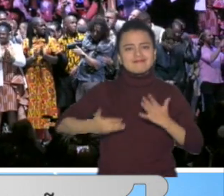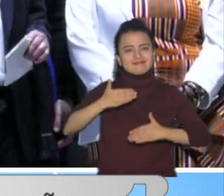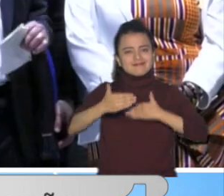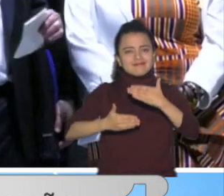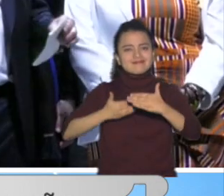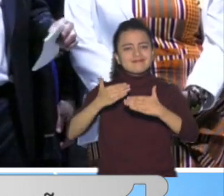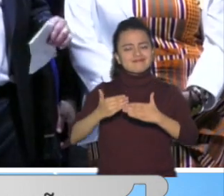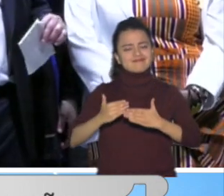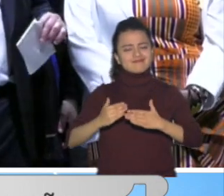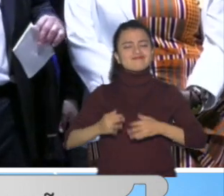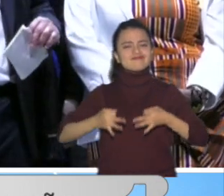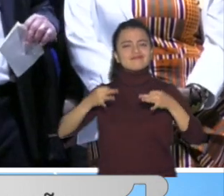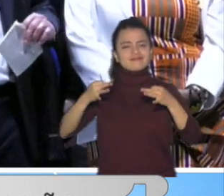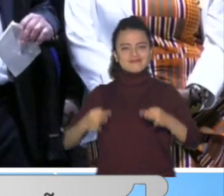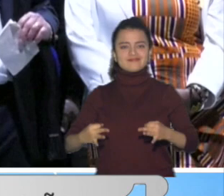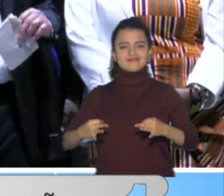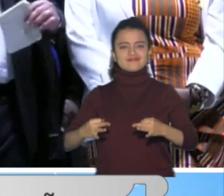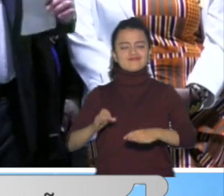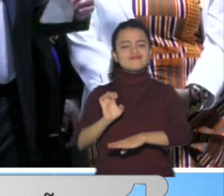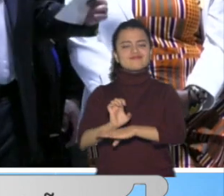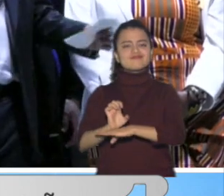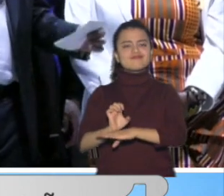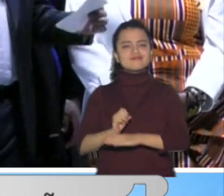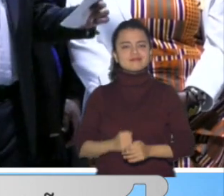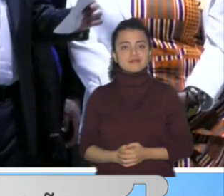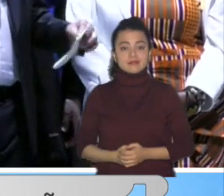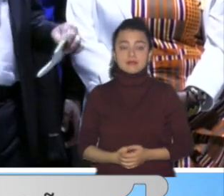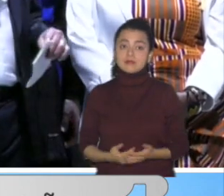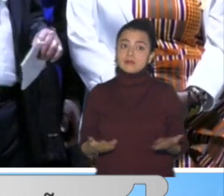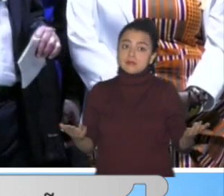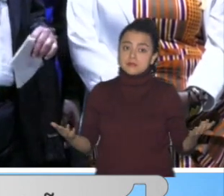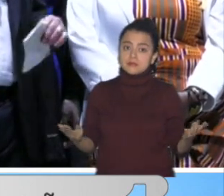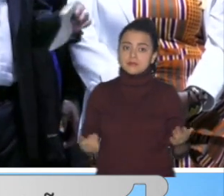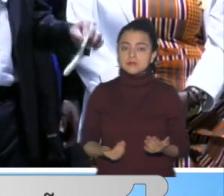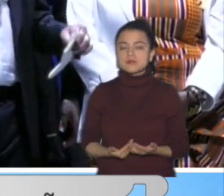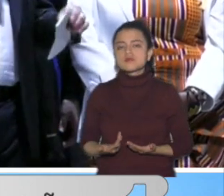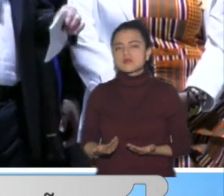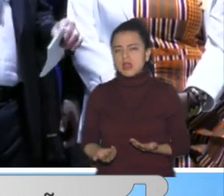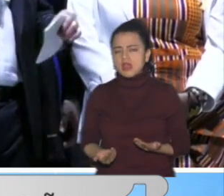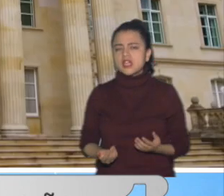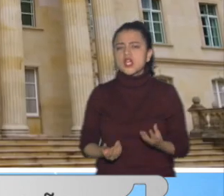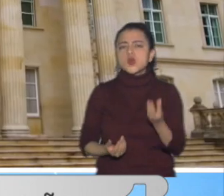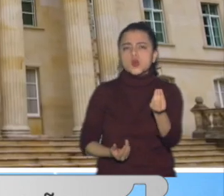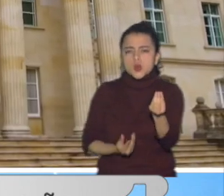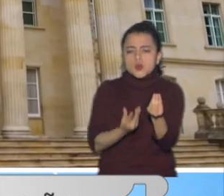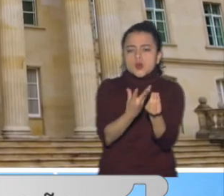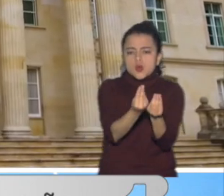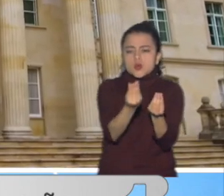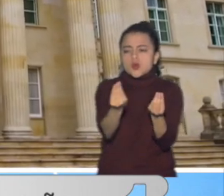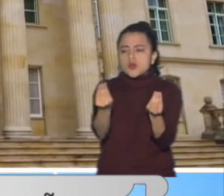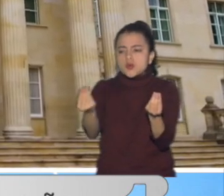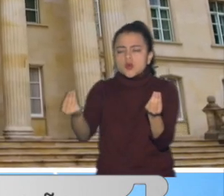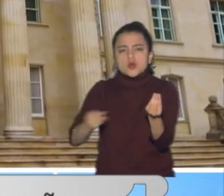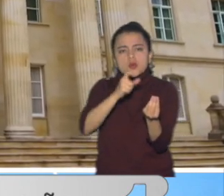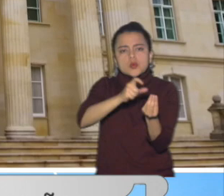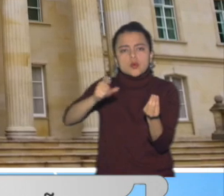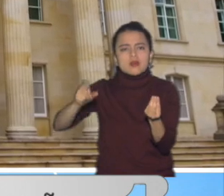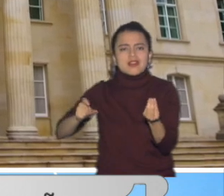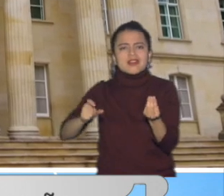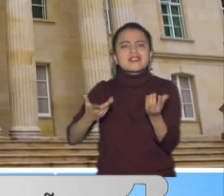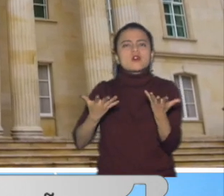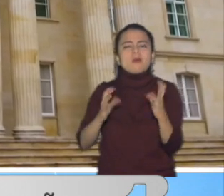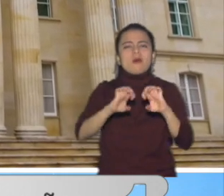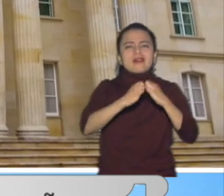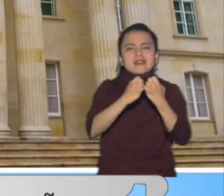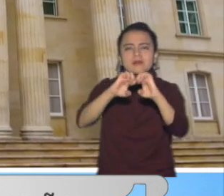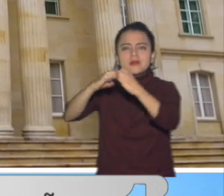proceso institucional y transparente. De las comisiones de empalme se sabe que por el gobierno Duque estarán Víctor